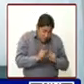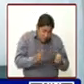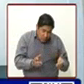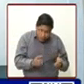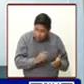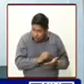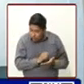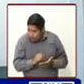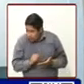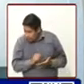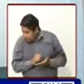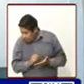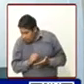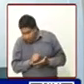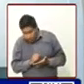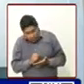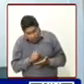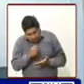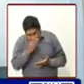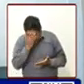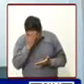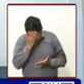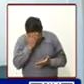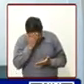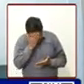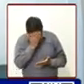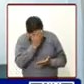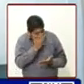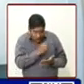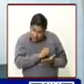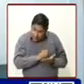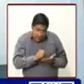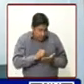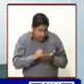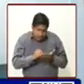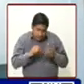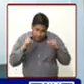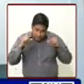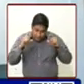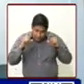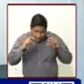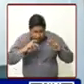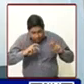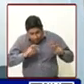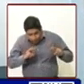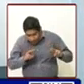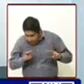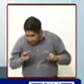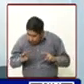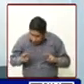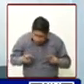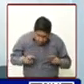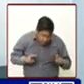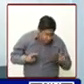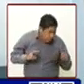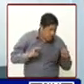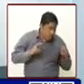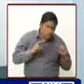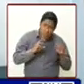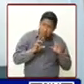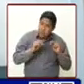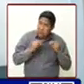el levantamiento de legal del cadáver, los mismos que al examen médico externo no presenta